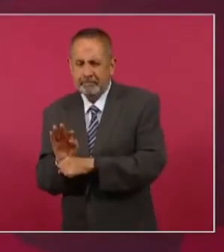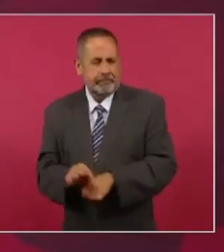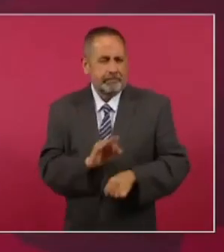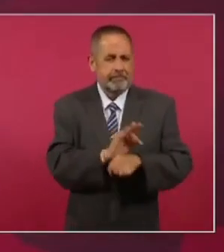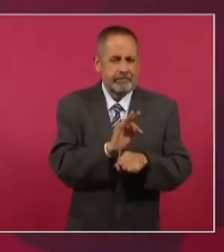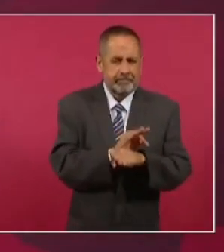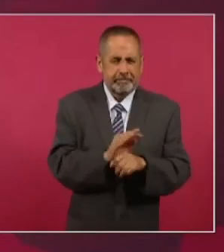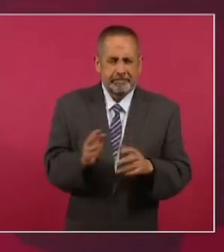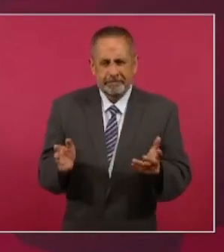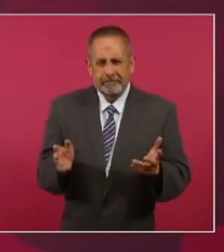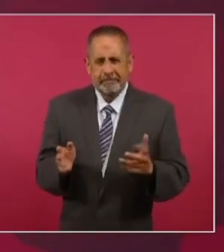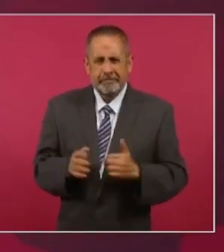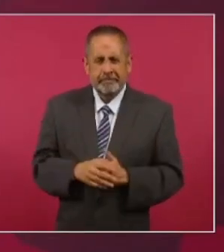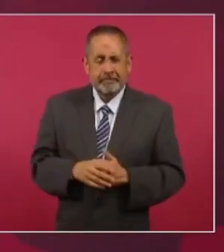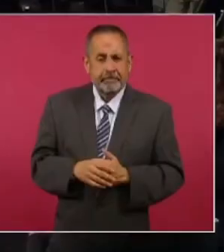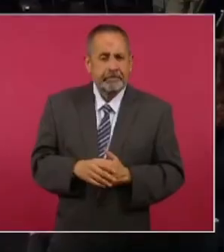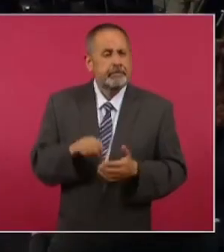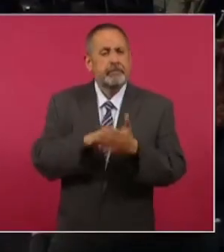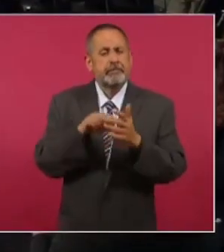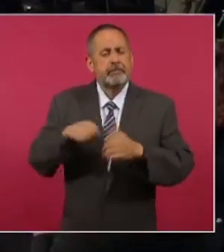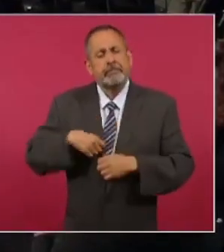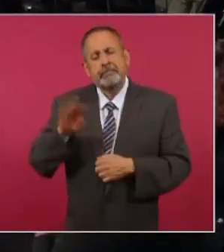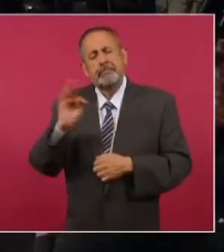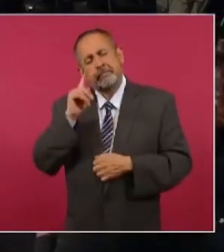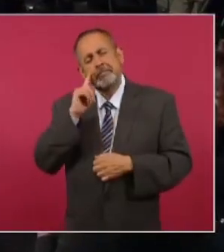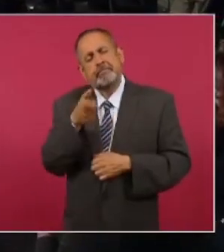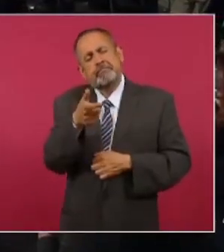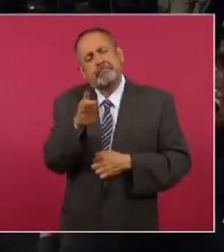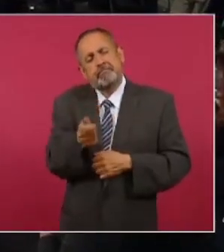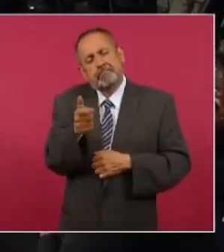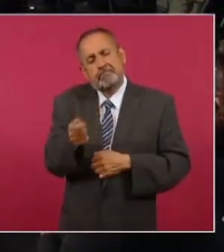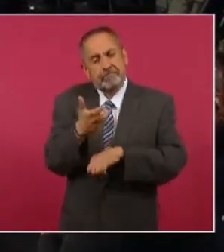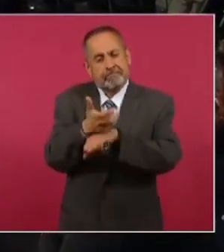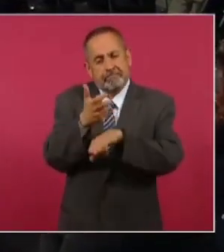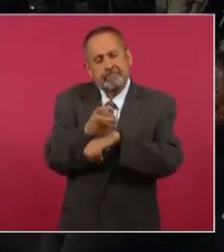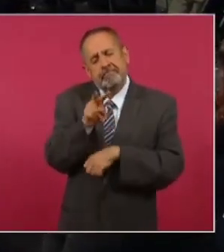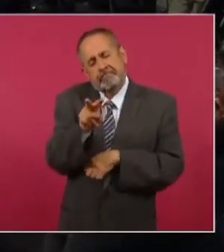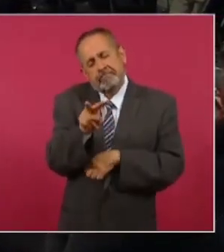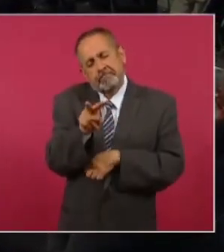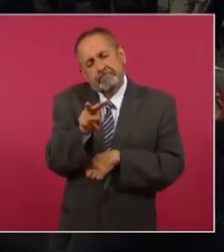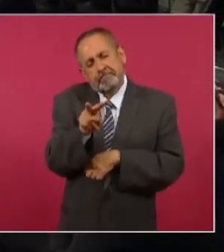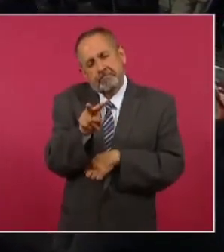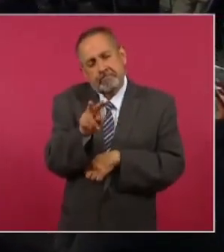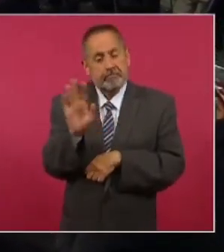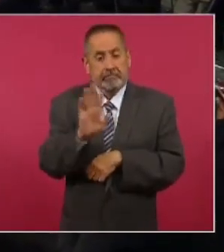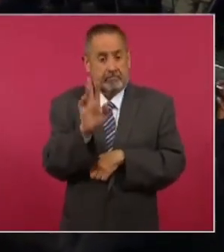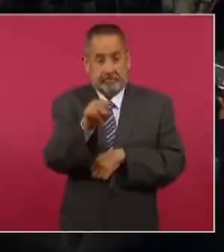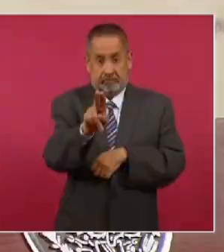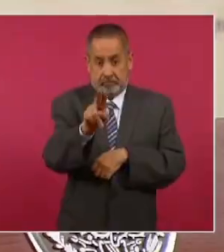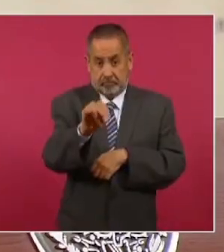entonces está uno viendo la televisión en Estados Unidos y si es la de usted